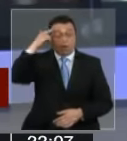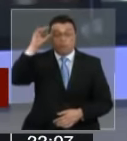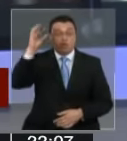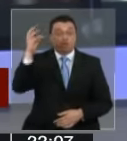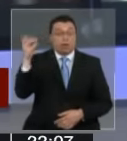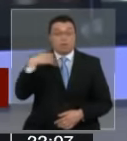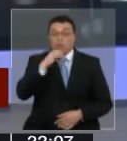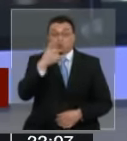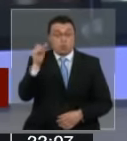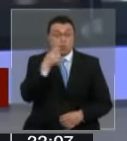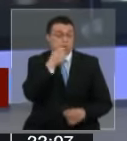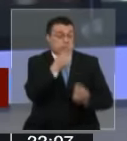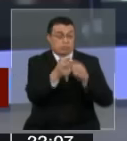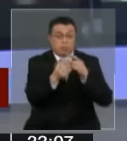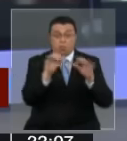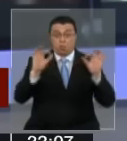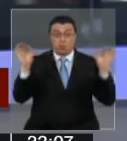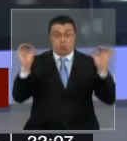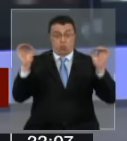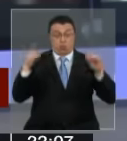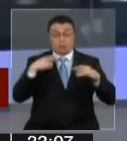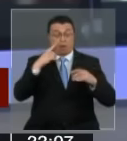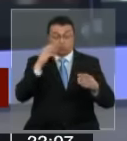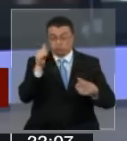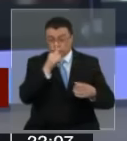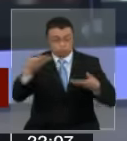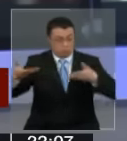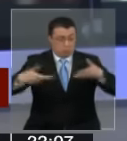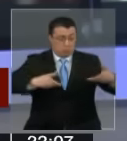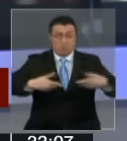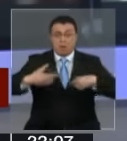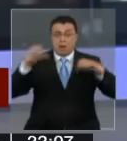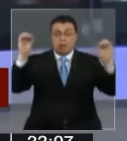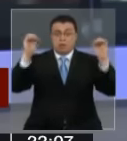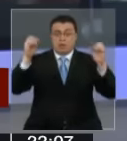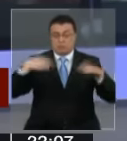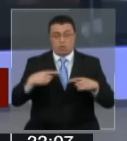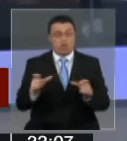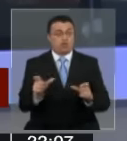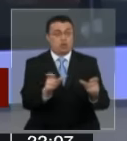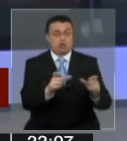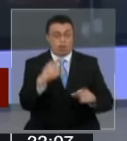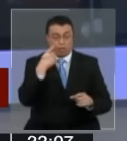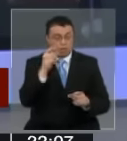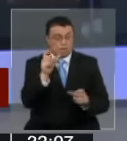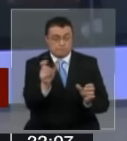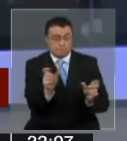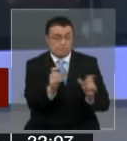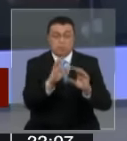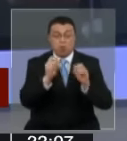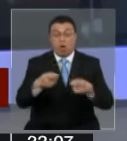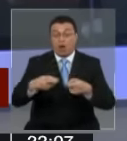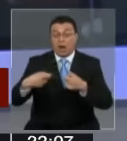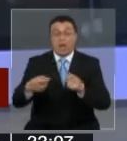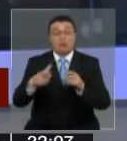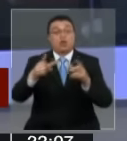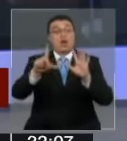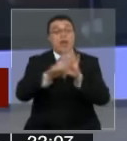ninguna denuncia, ni sobre irregularidades en el control o fiscalización de, o gastos de la ley reservada al